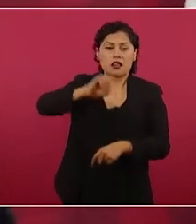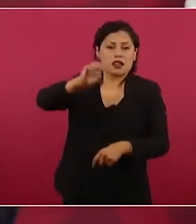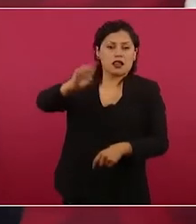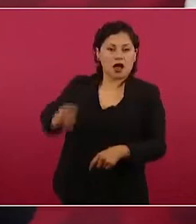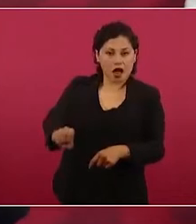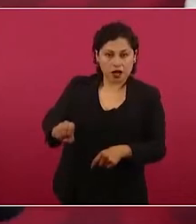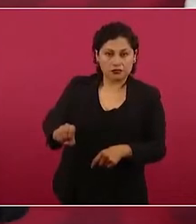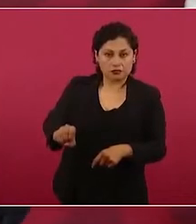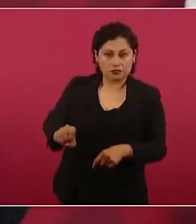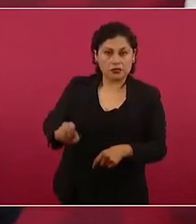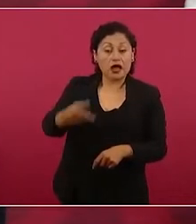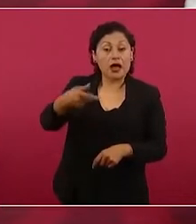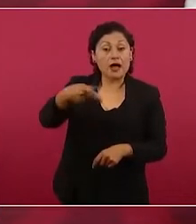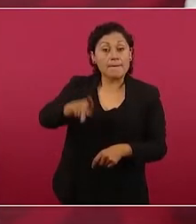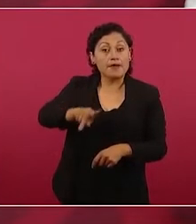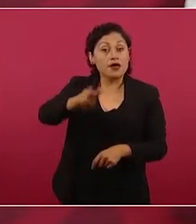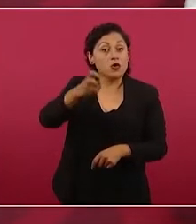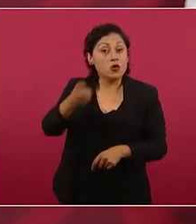Eso